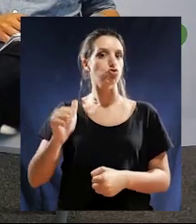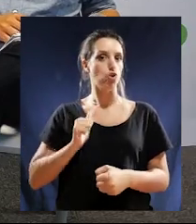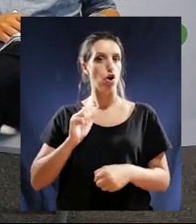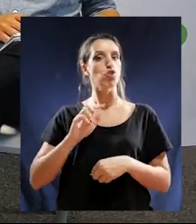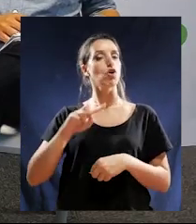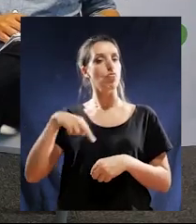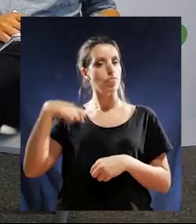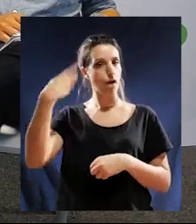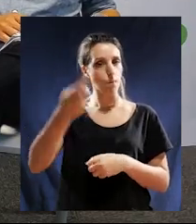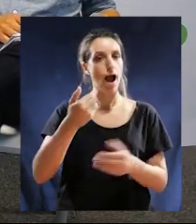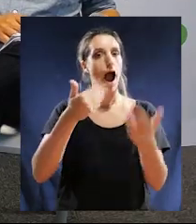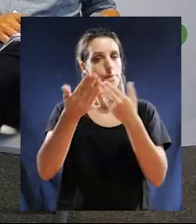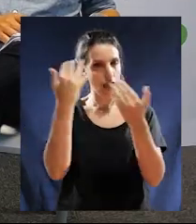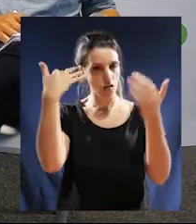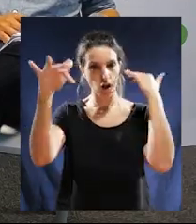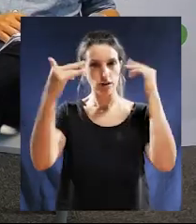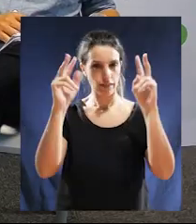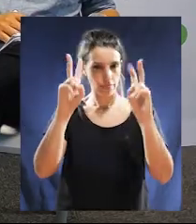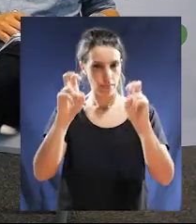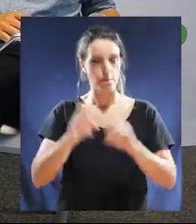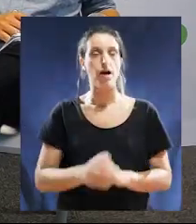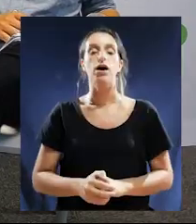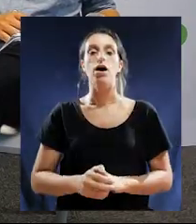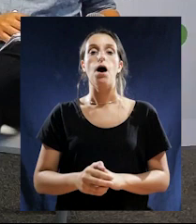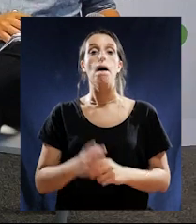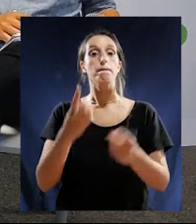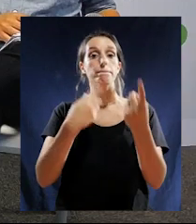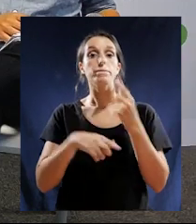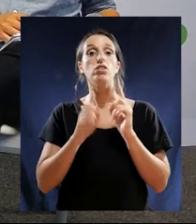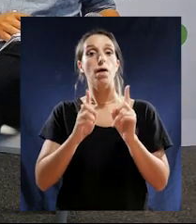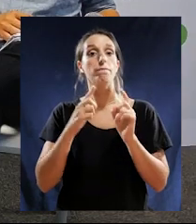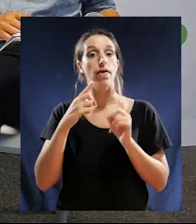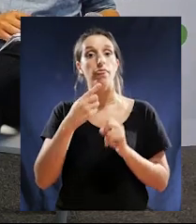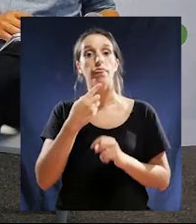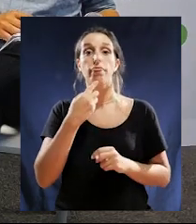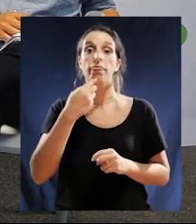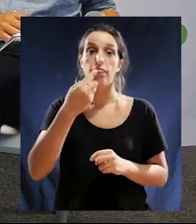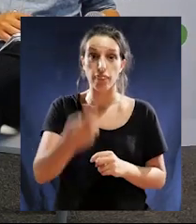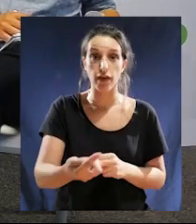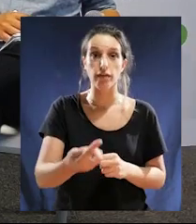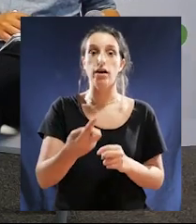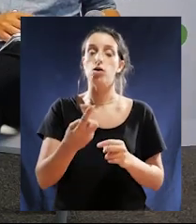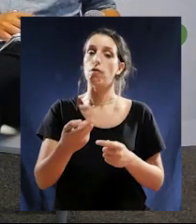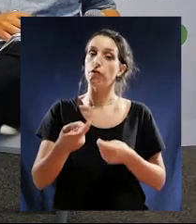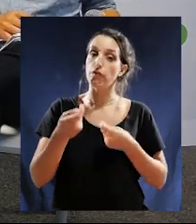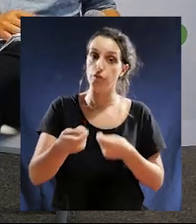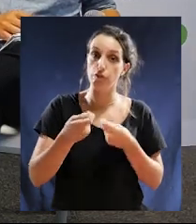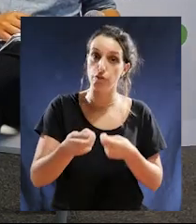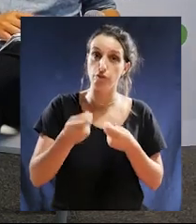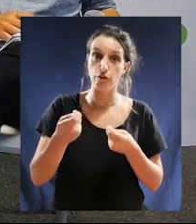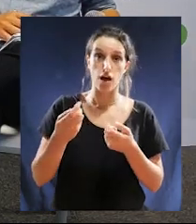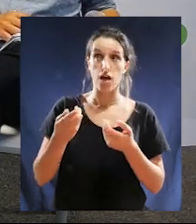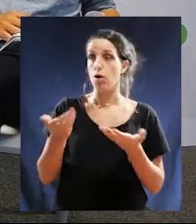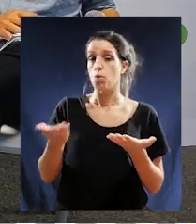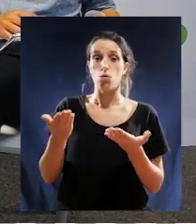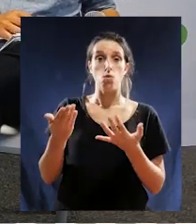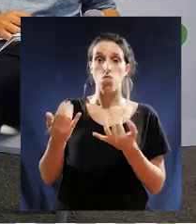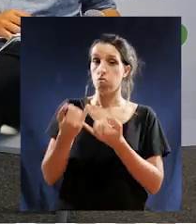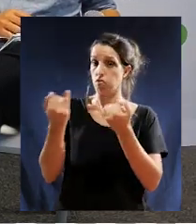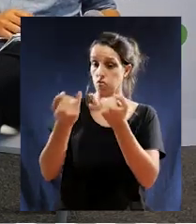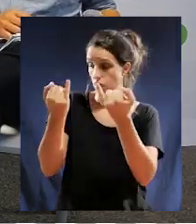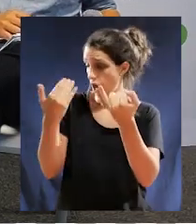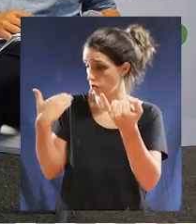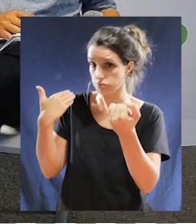más adelante acerca de los adolescentes pero se ha dicho con mucha mucha pertinencia en estos últimos tres últimos